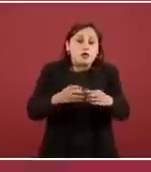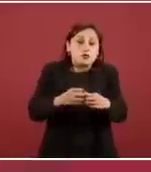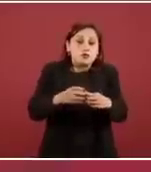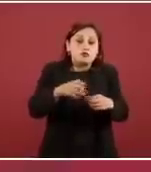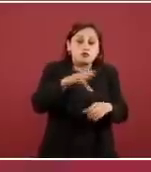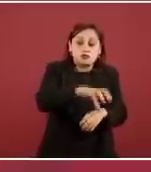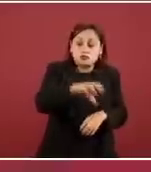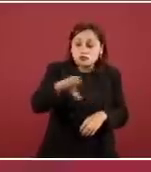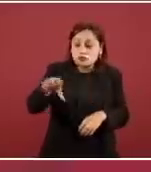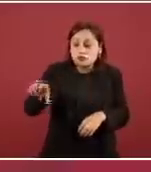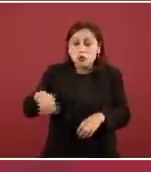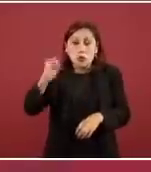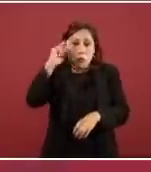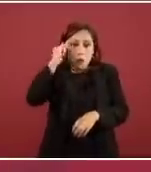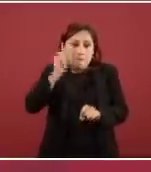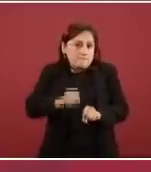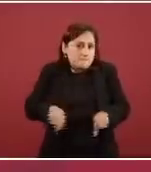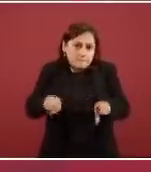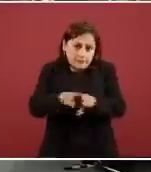Pero bueno,